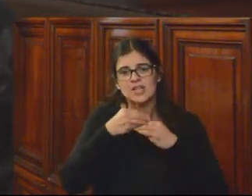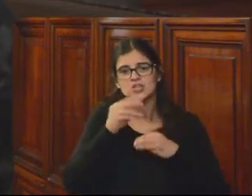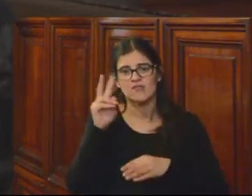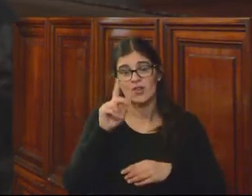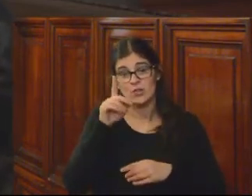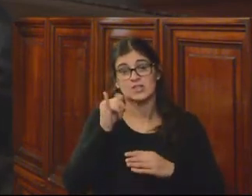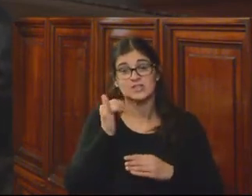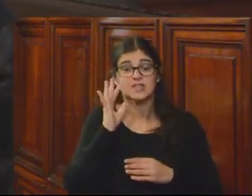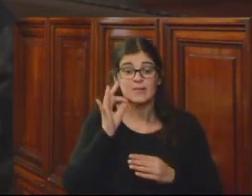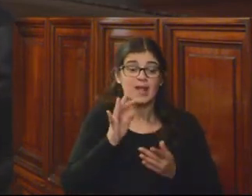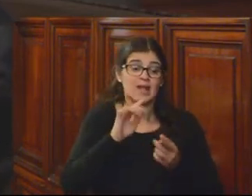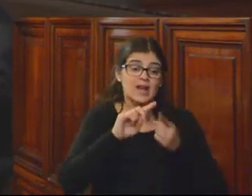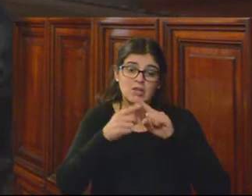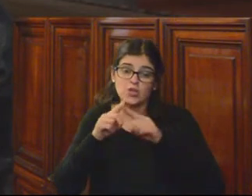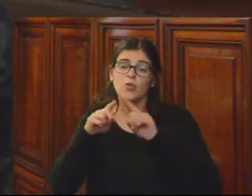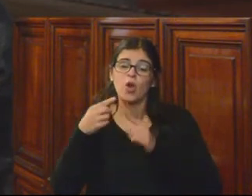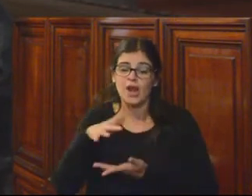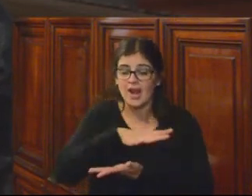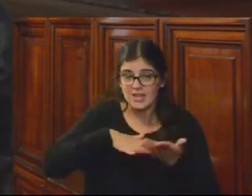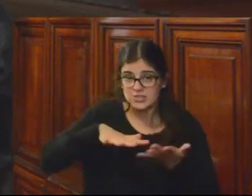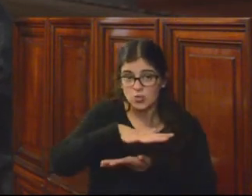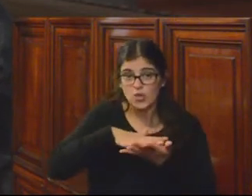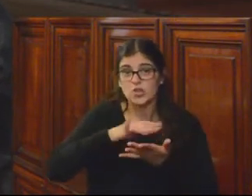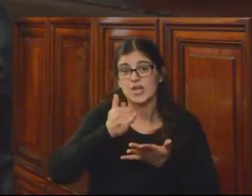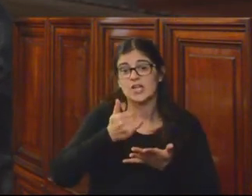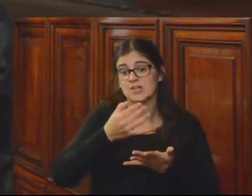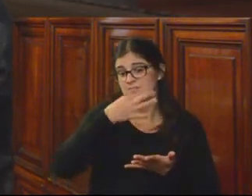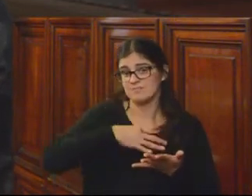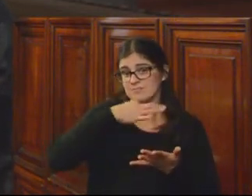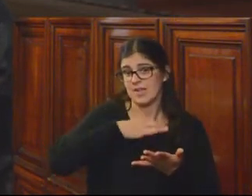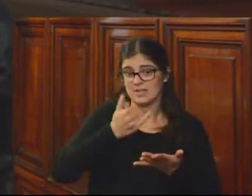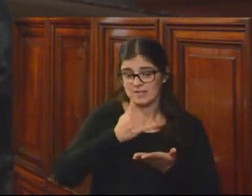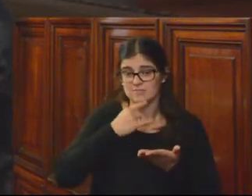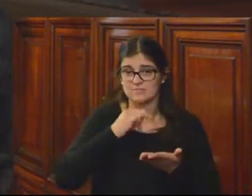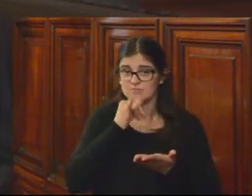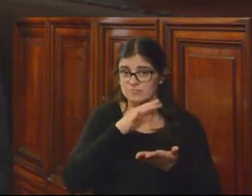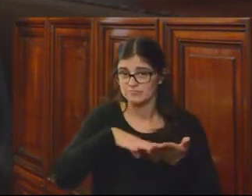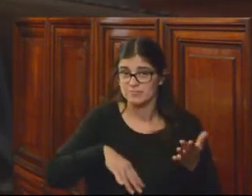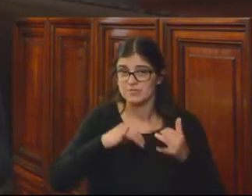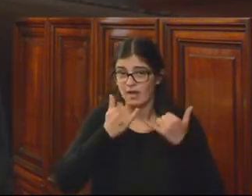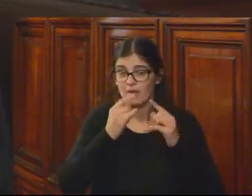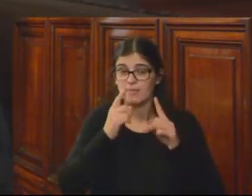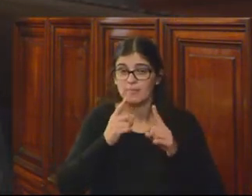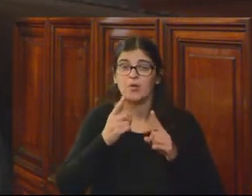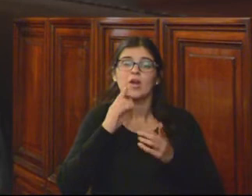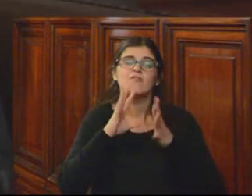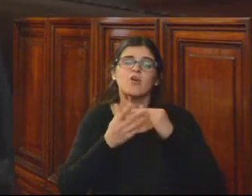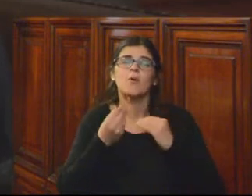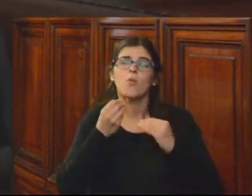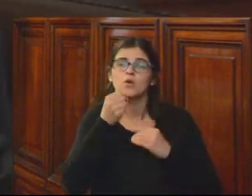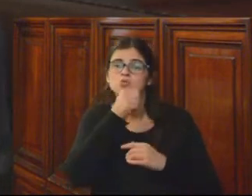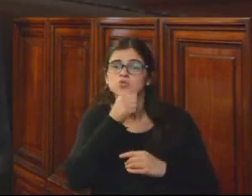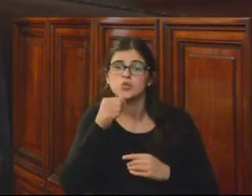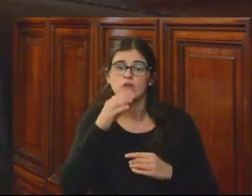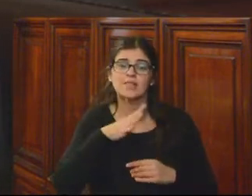imagino estarán relacionadas también con la situación que nos describen. Y en esa lógica de indivisibilidad, ¿cuáles son las medidas